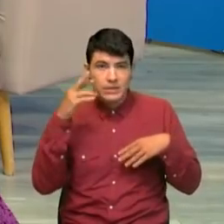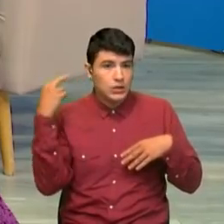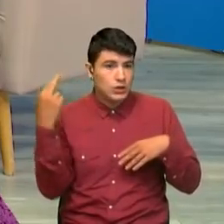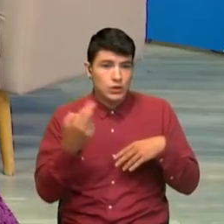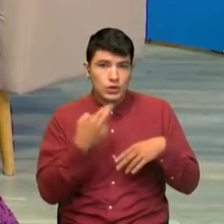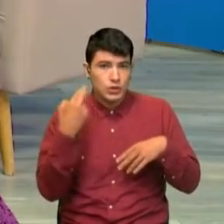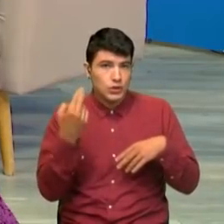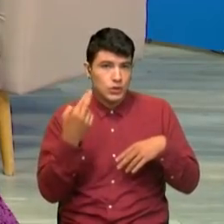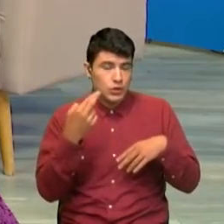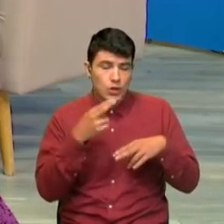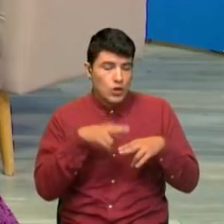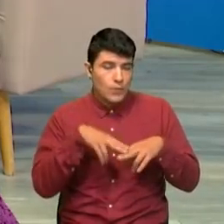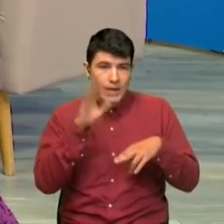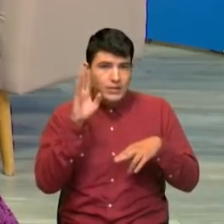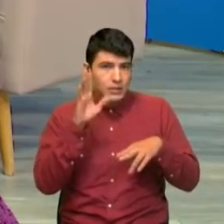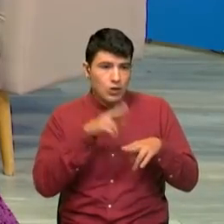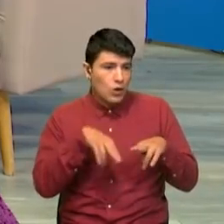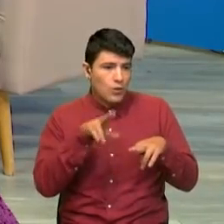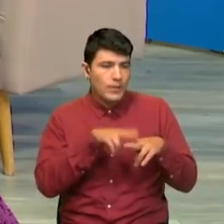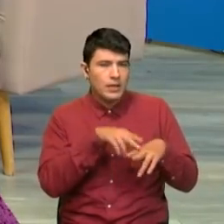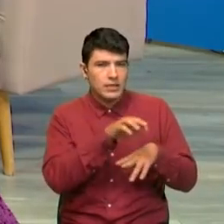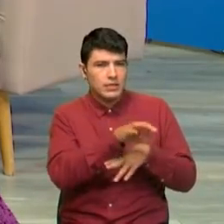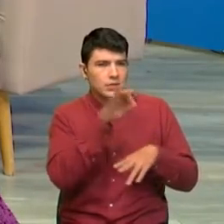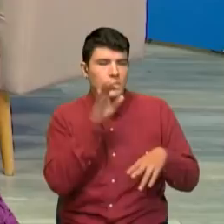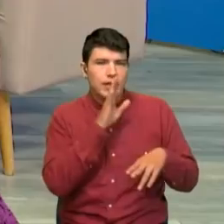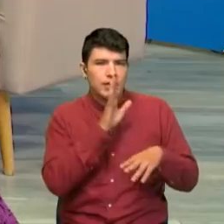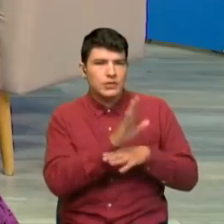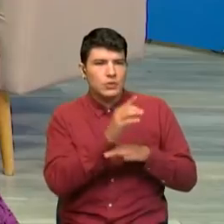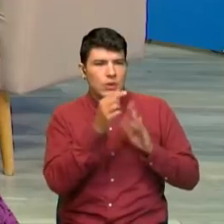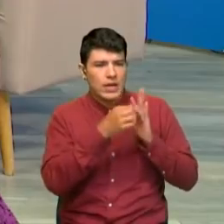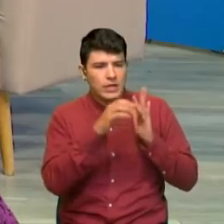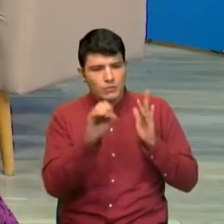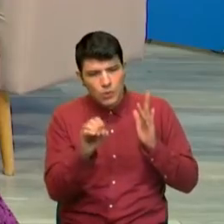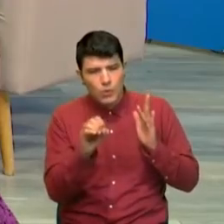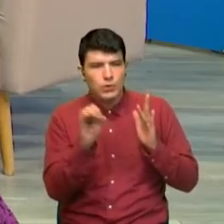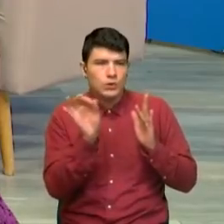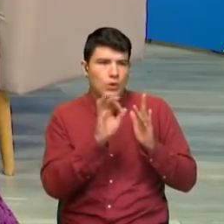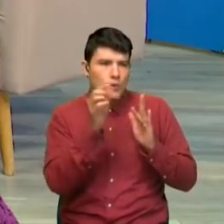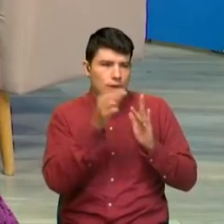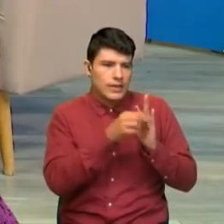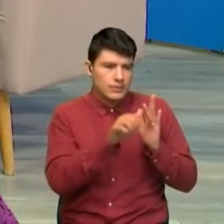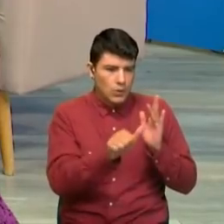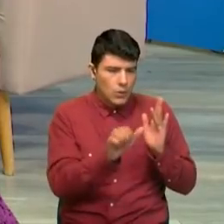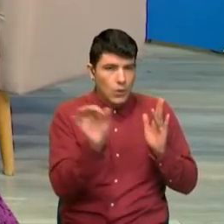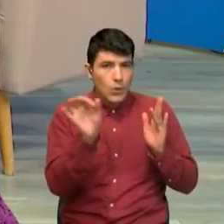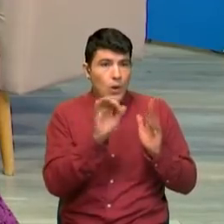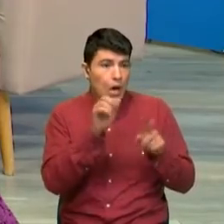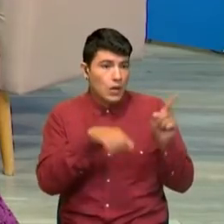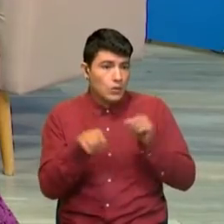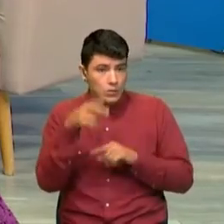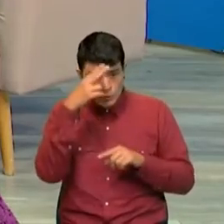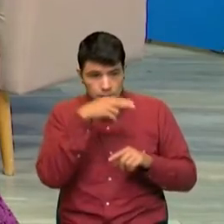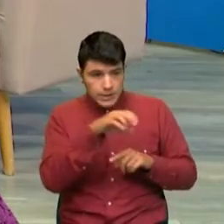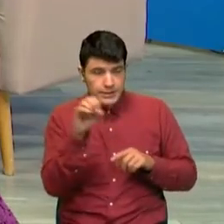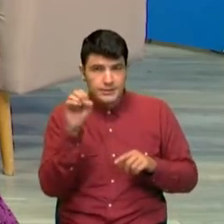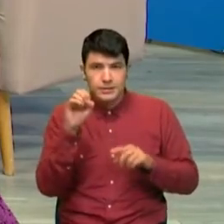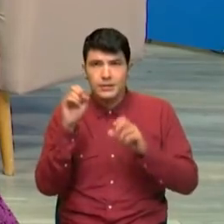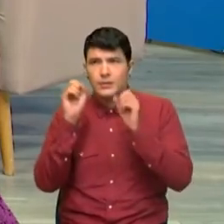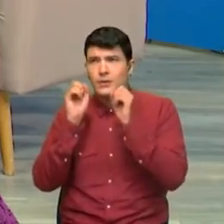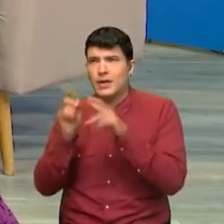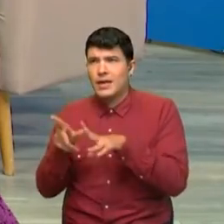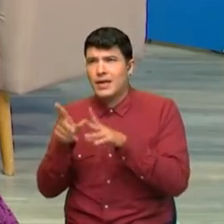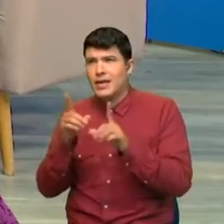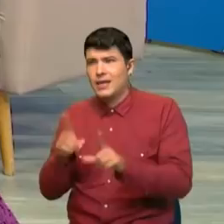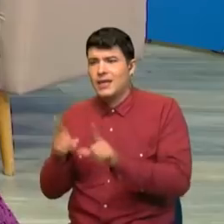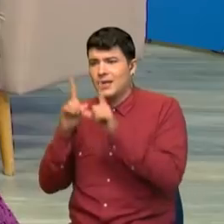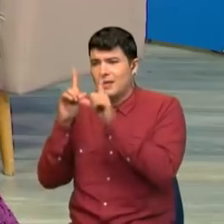se seleccione, puede ser al compañero permanente, al compañero sentimental, al esposo o alguno de sus hijos. Bueno, Doc, muchísimas